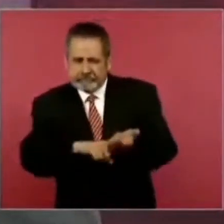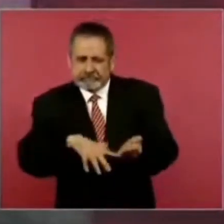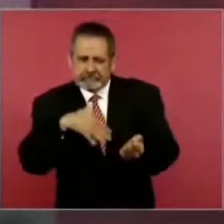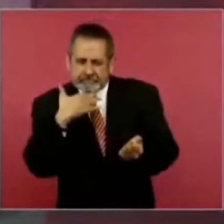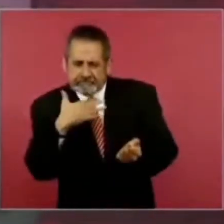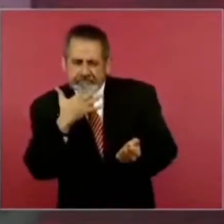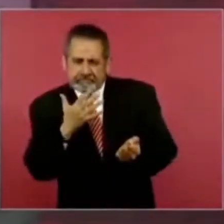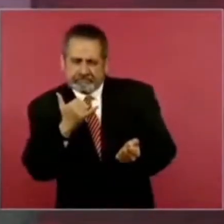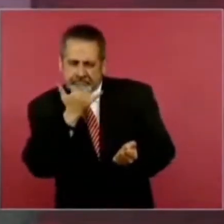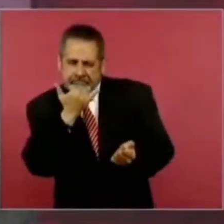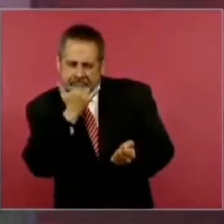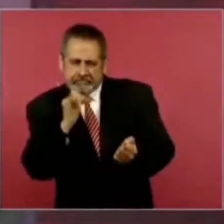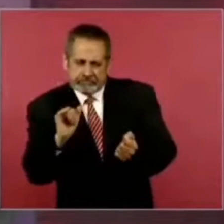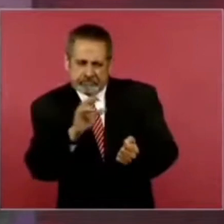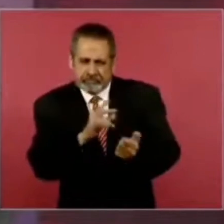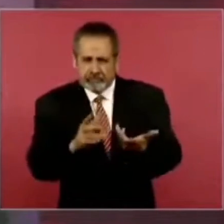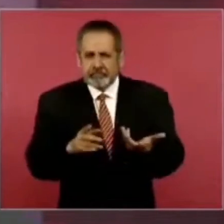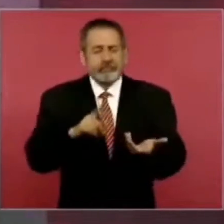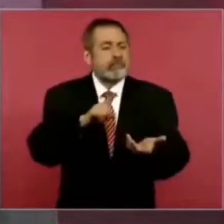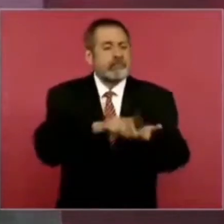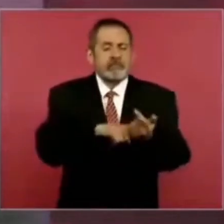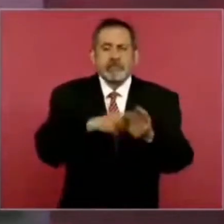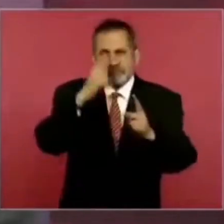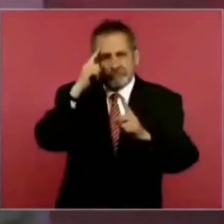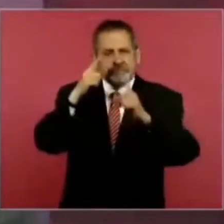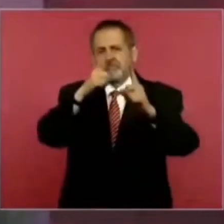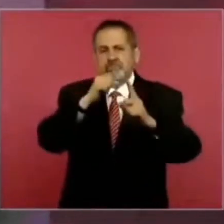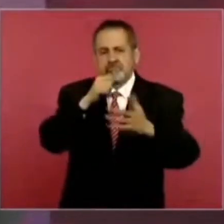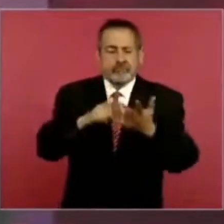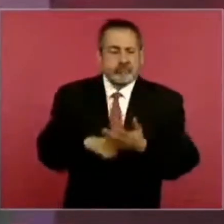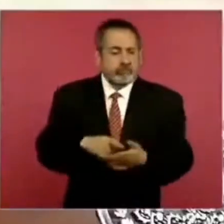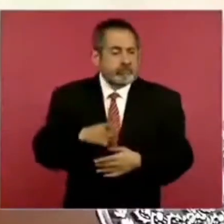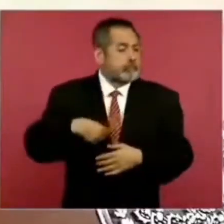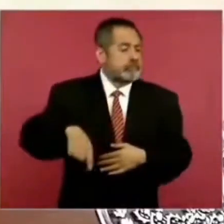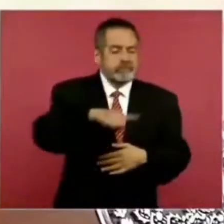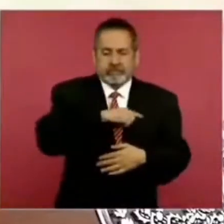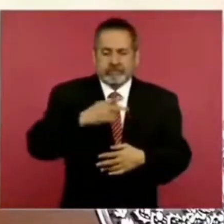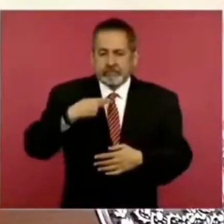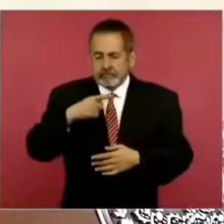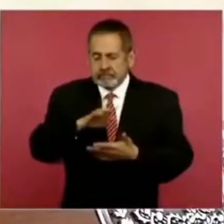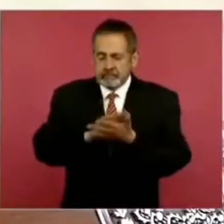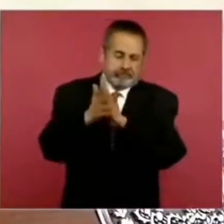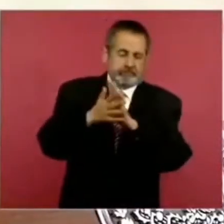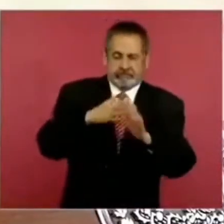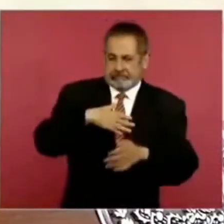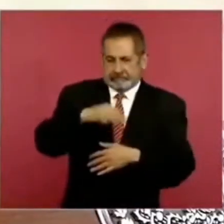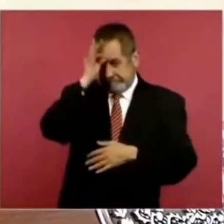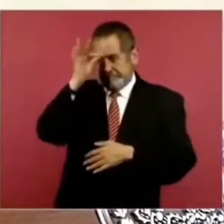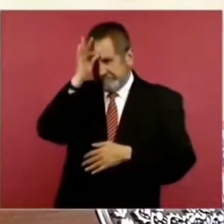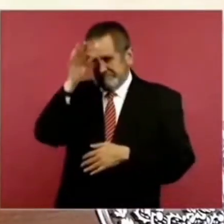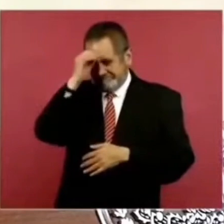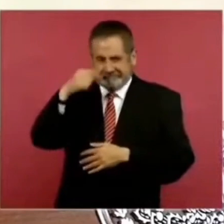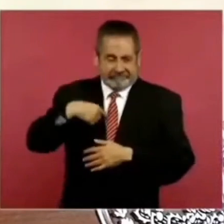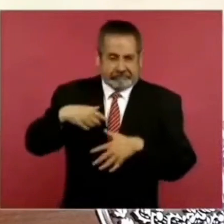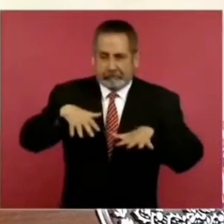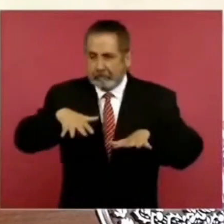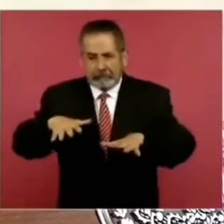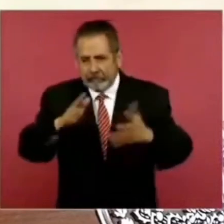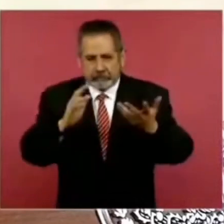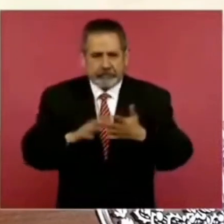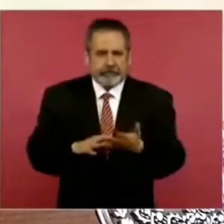porque cuando no hay principios, cuando no hay ideales, el poder atonta a los inteligentes y a